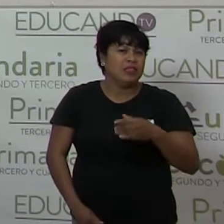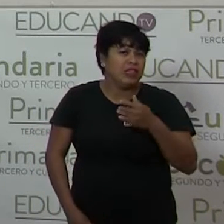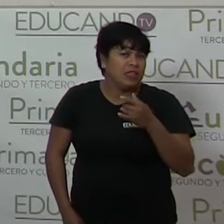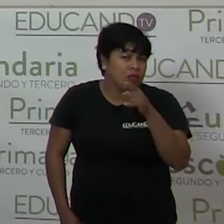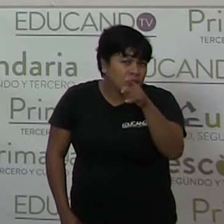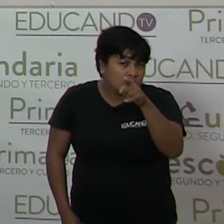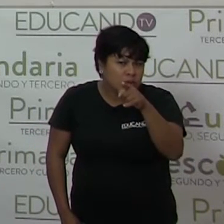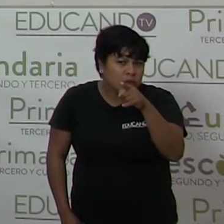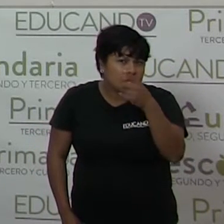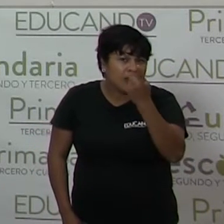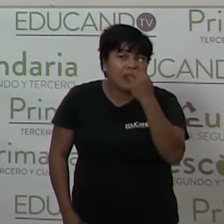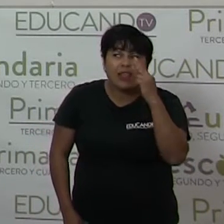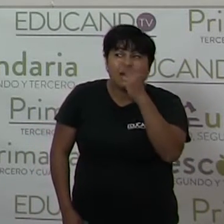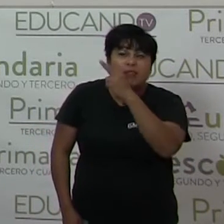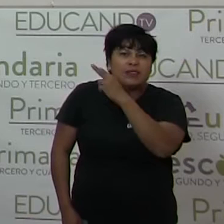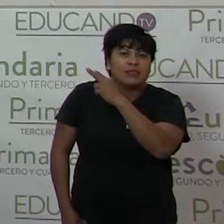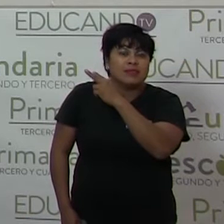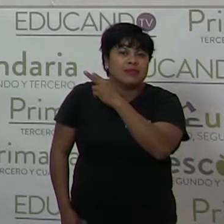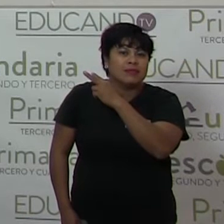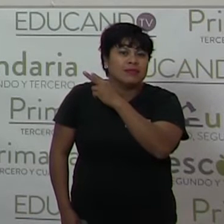y tu bebé